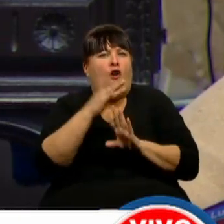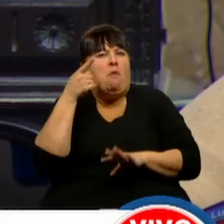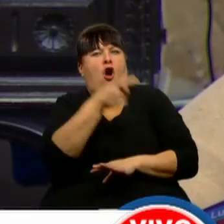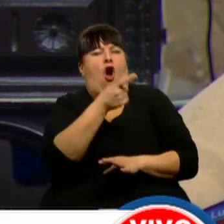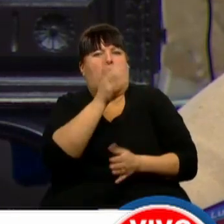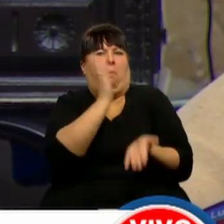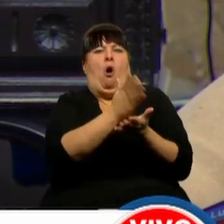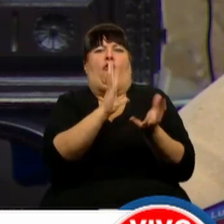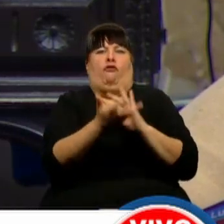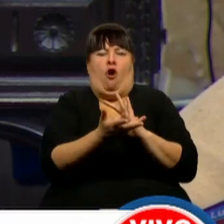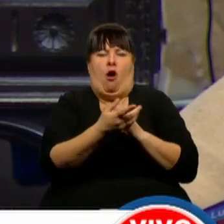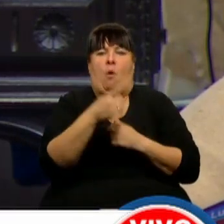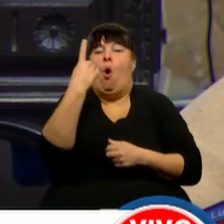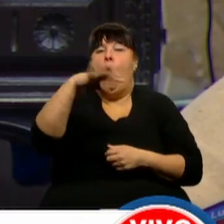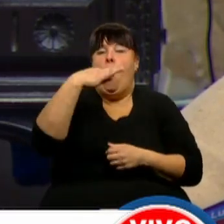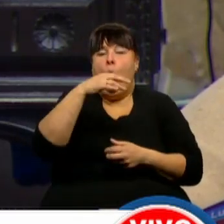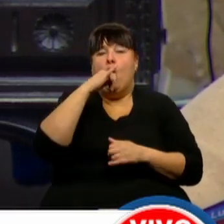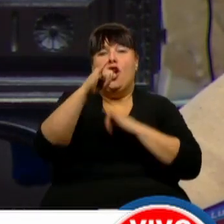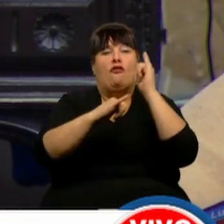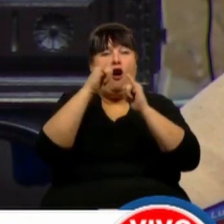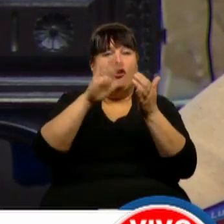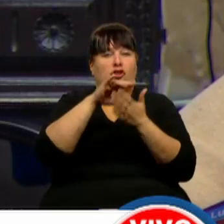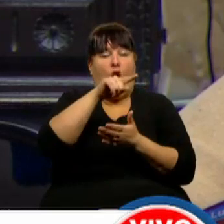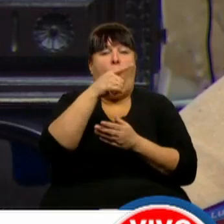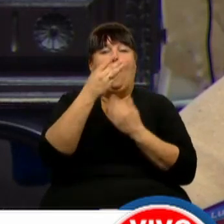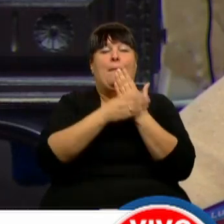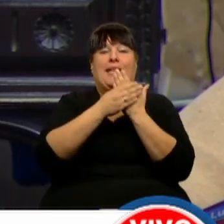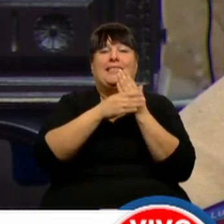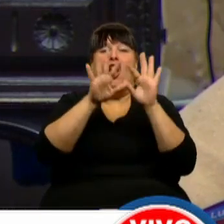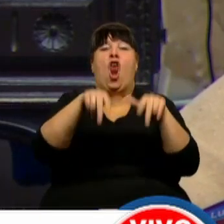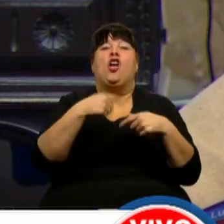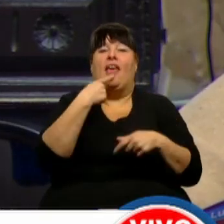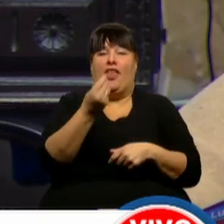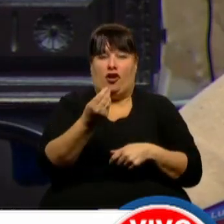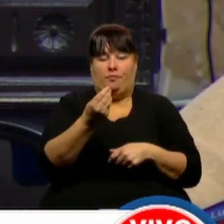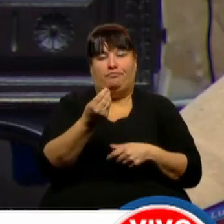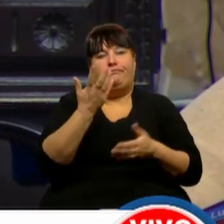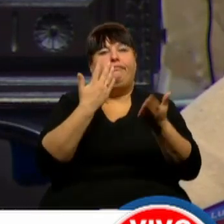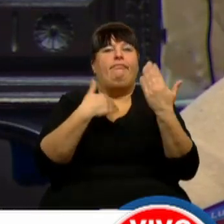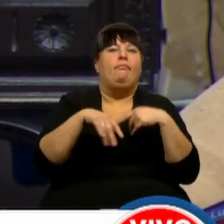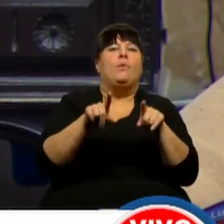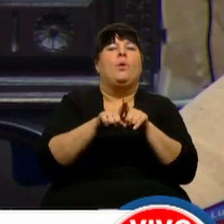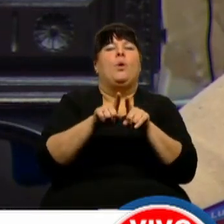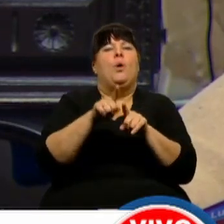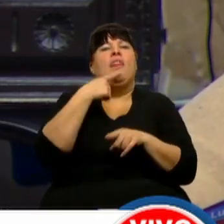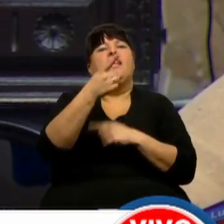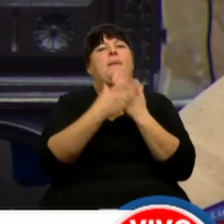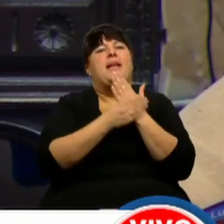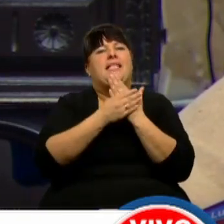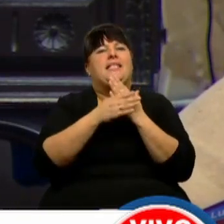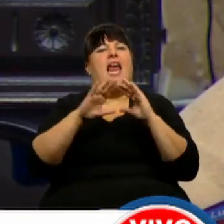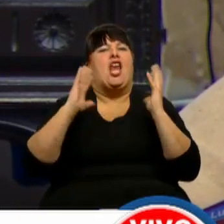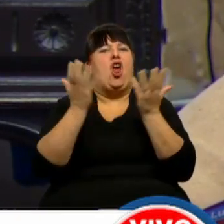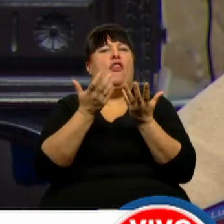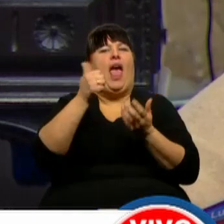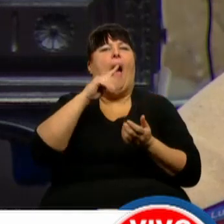La única nota que hubo en relación a esto por parte del Ministerio fue una justificación diciendo que el Ministerio de